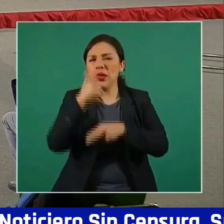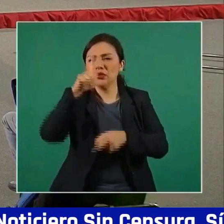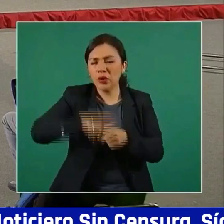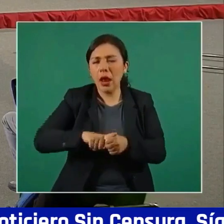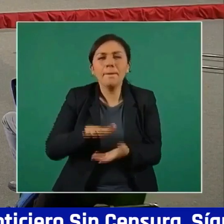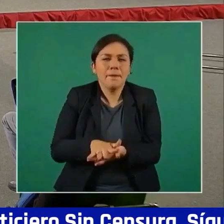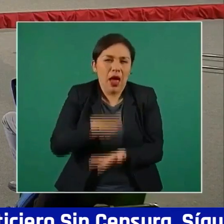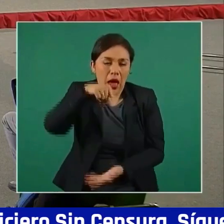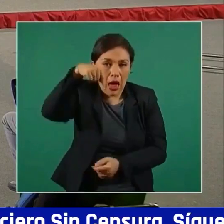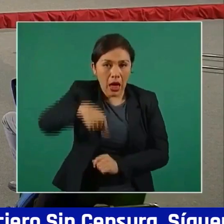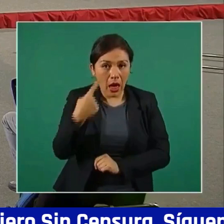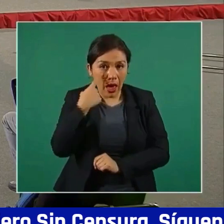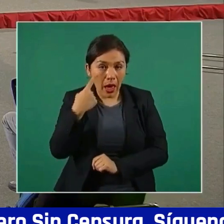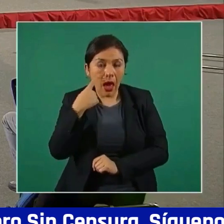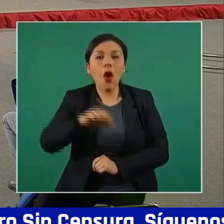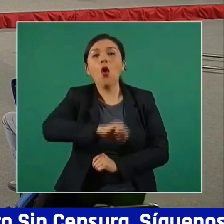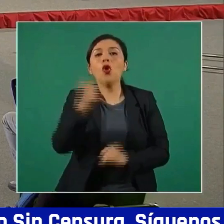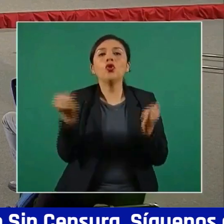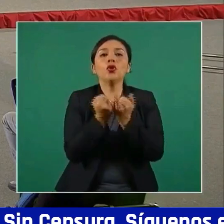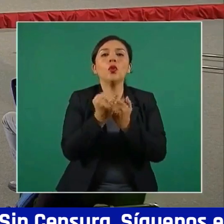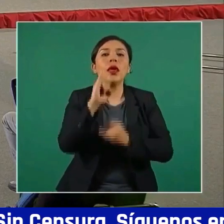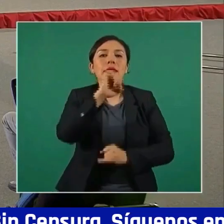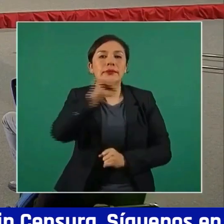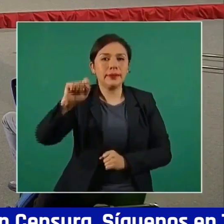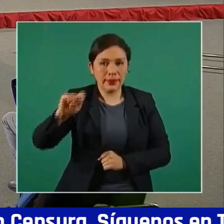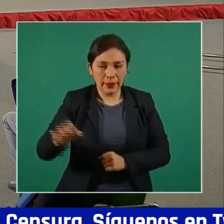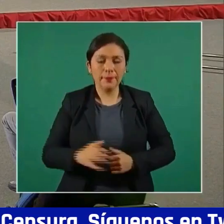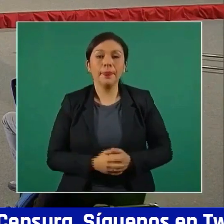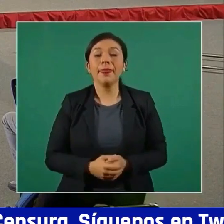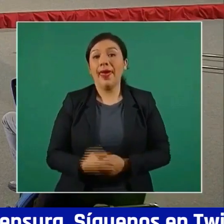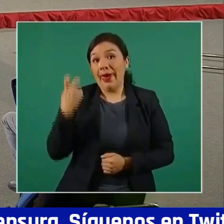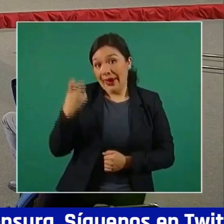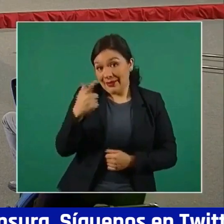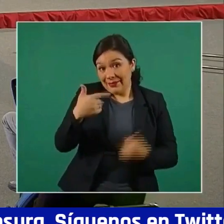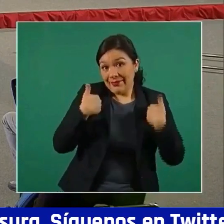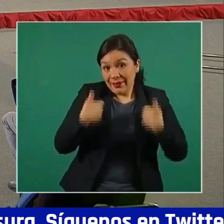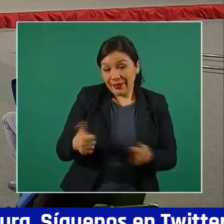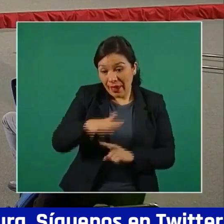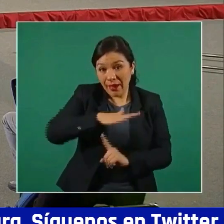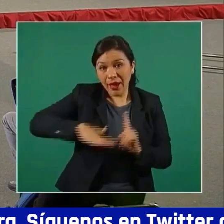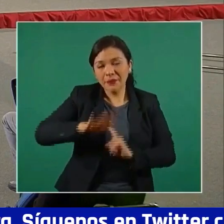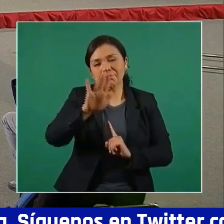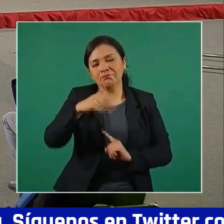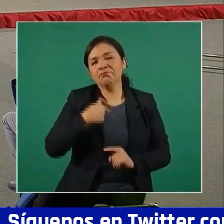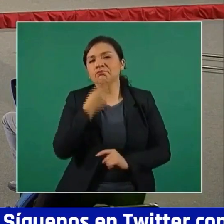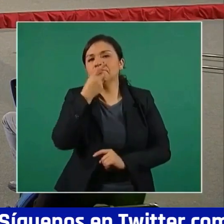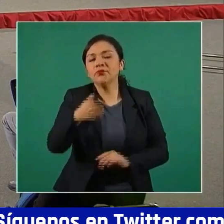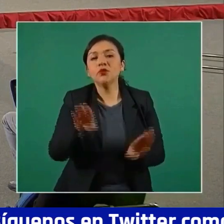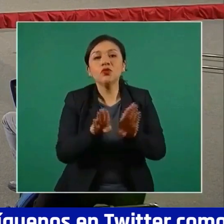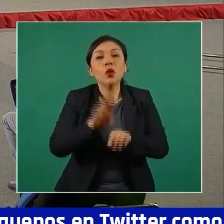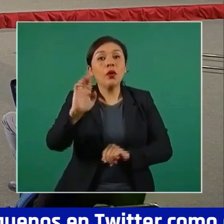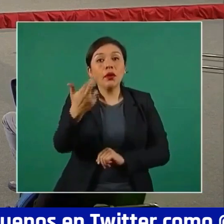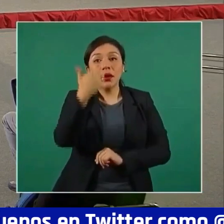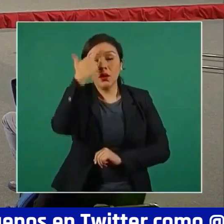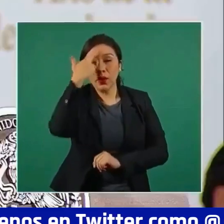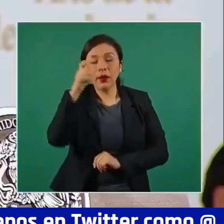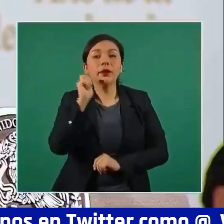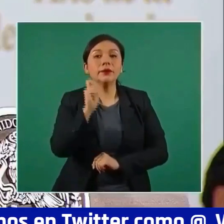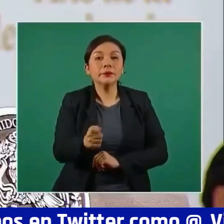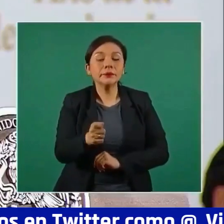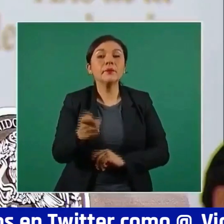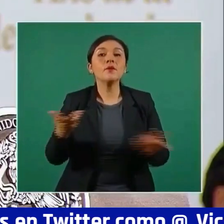inclusive el almacén del ISSSTE. En este contexto, termino señalándoles, recordando